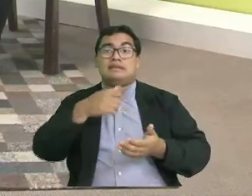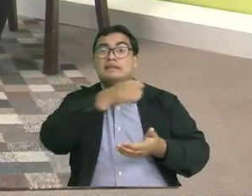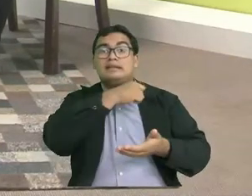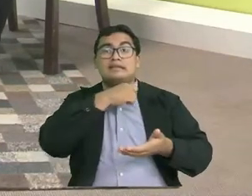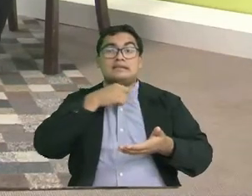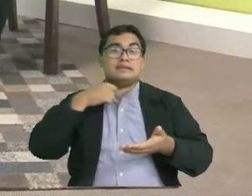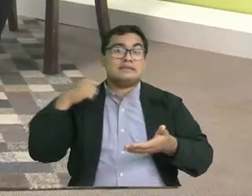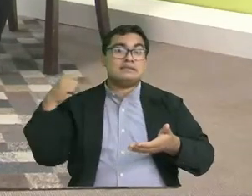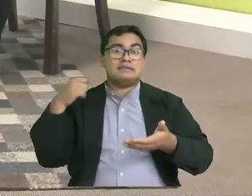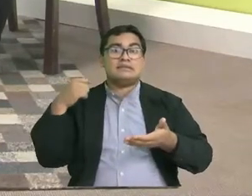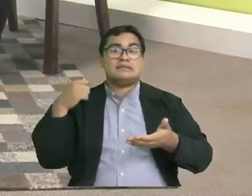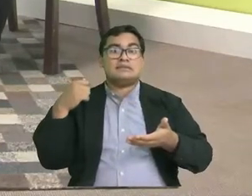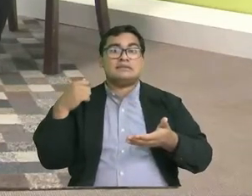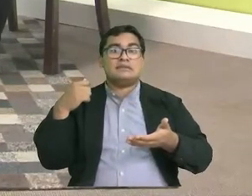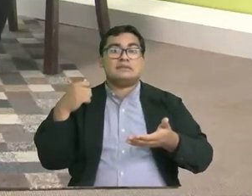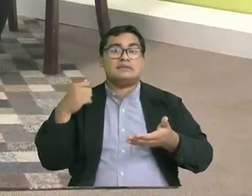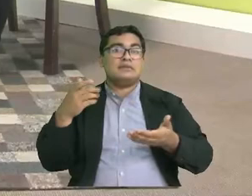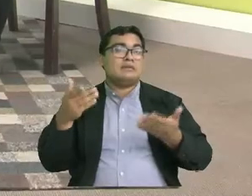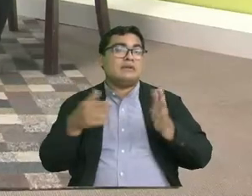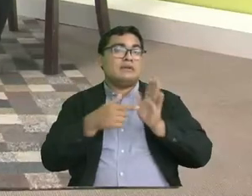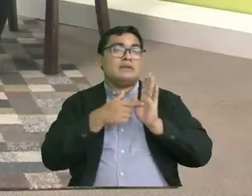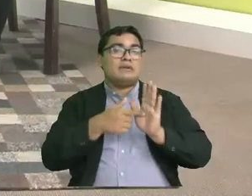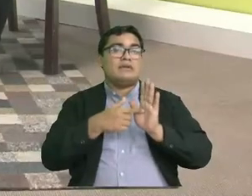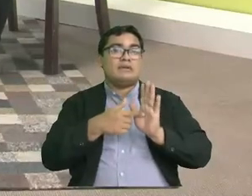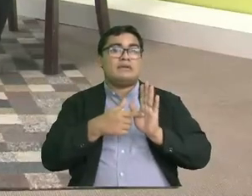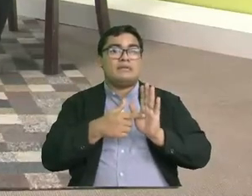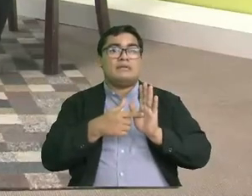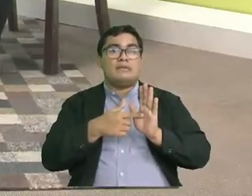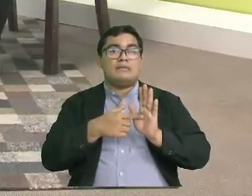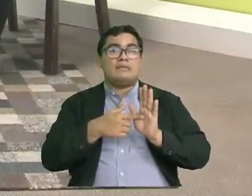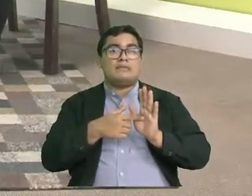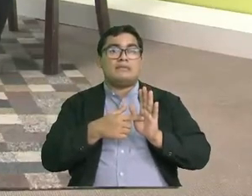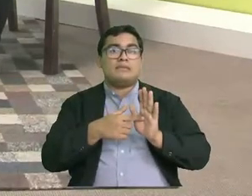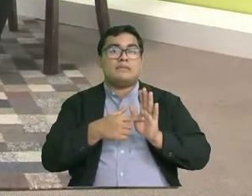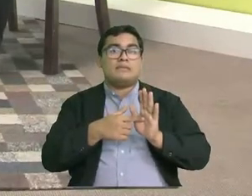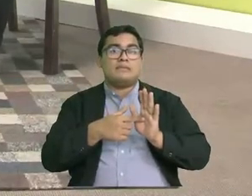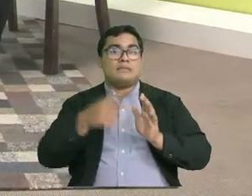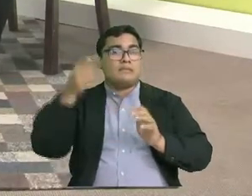Y esos exámenes no tienen que ser estando